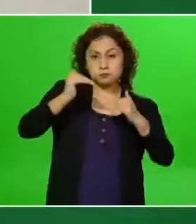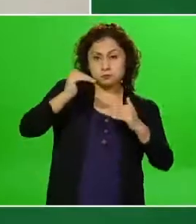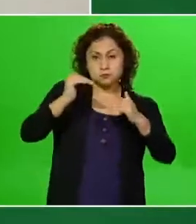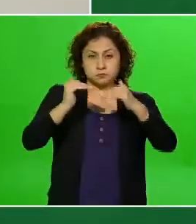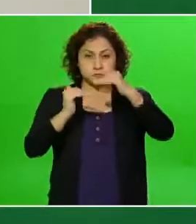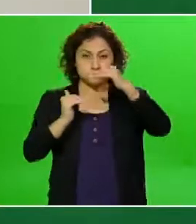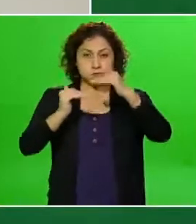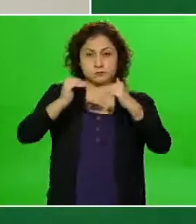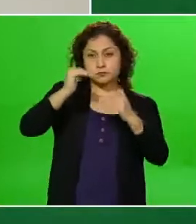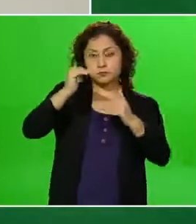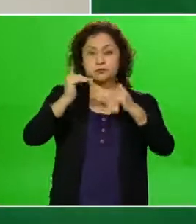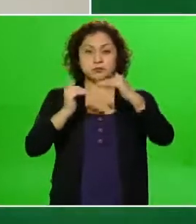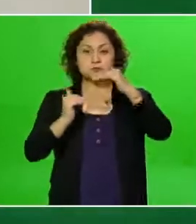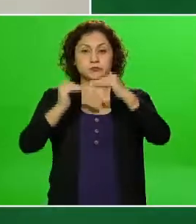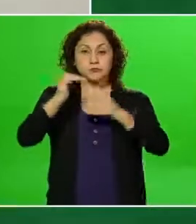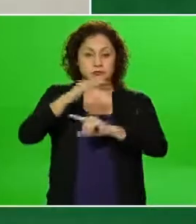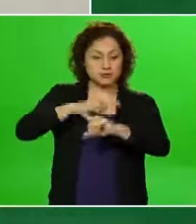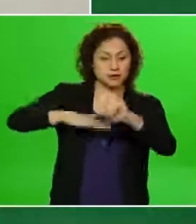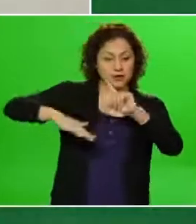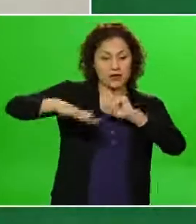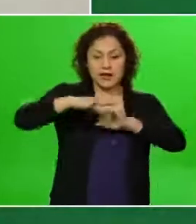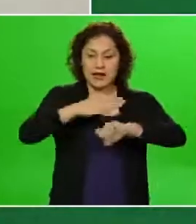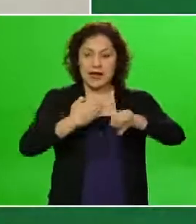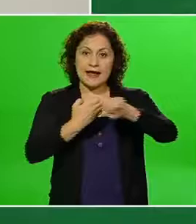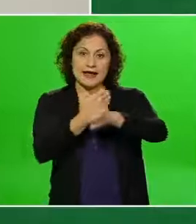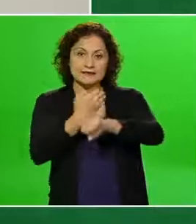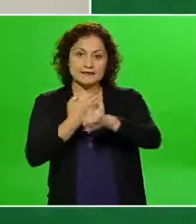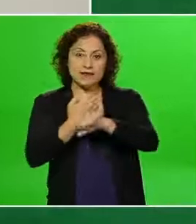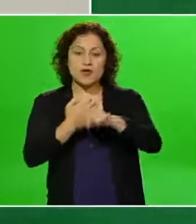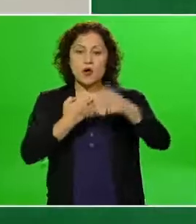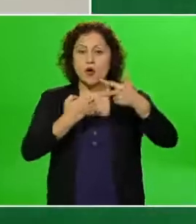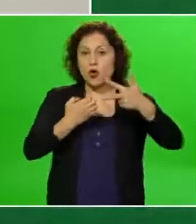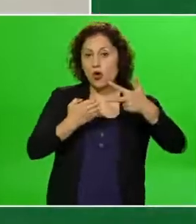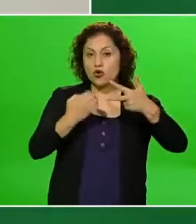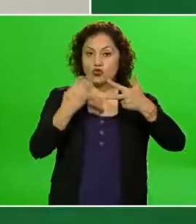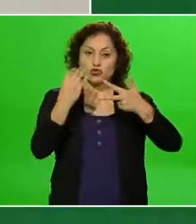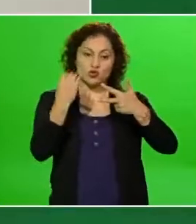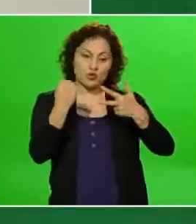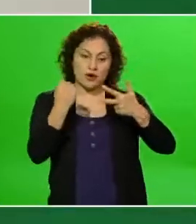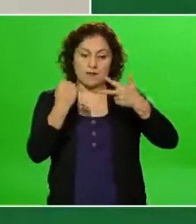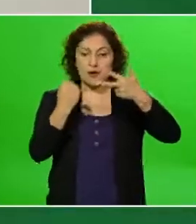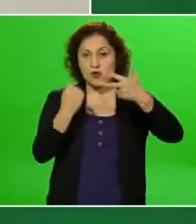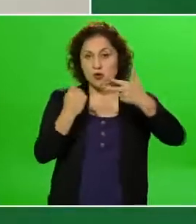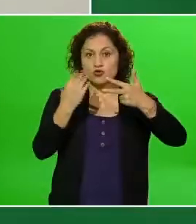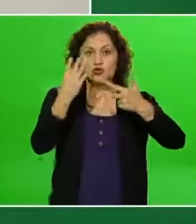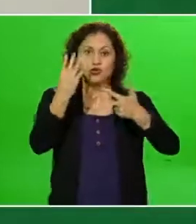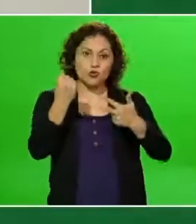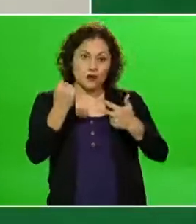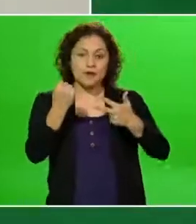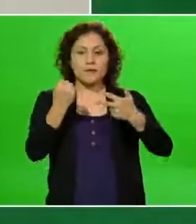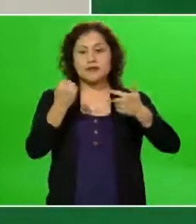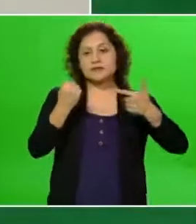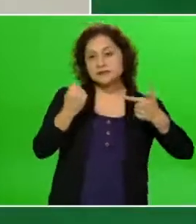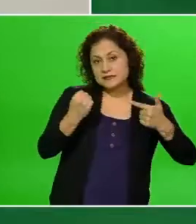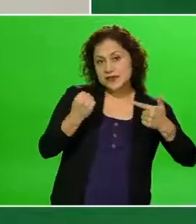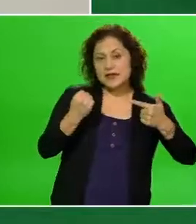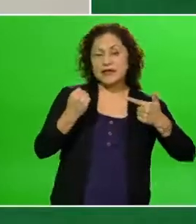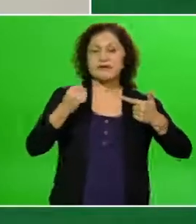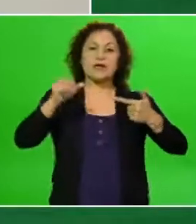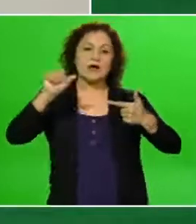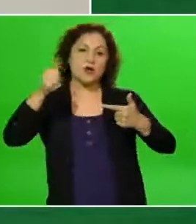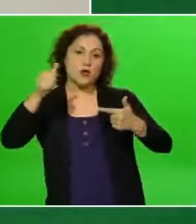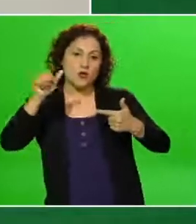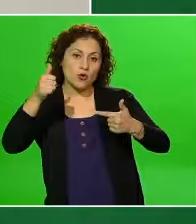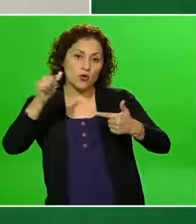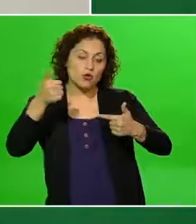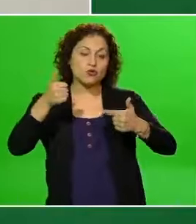su comportamiento epidémico entre el 8 y el 9, es decir, a veces un día está en 7, otro día está en 11, otro